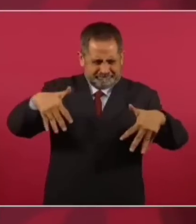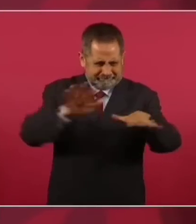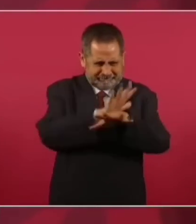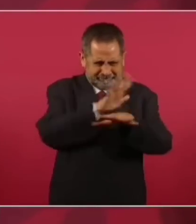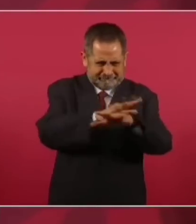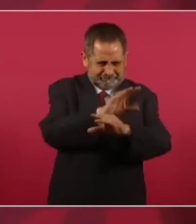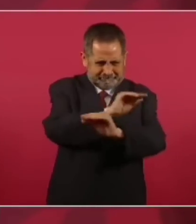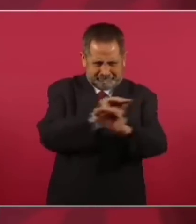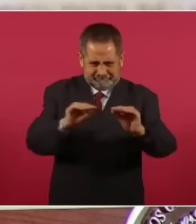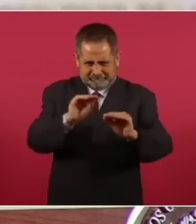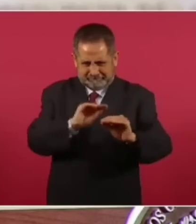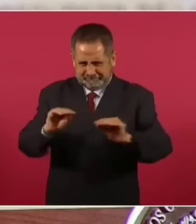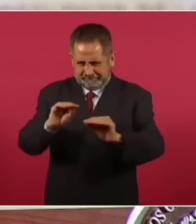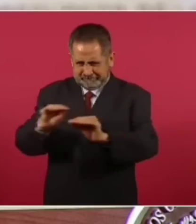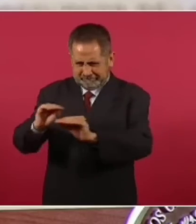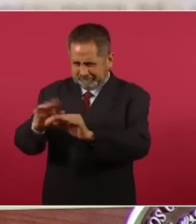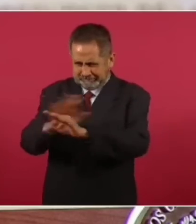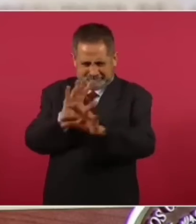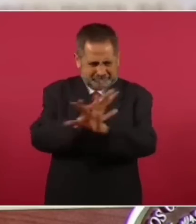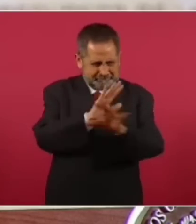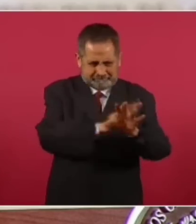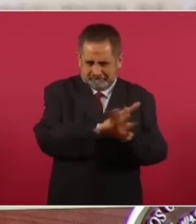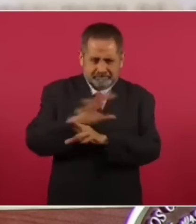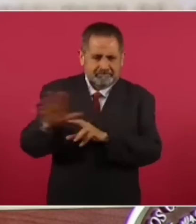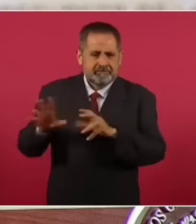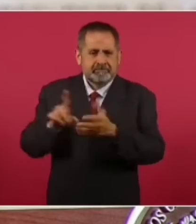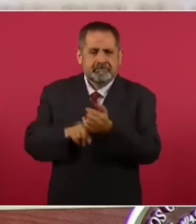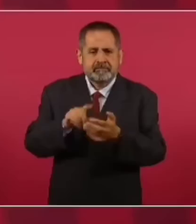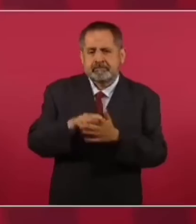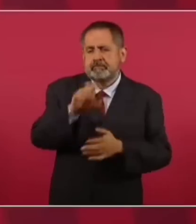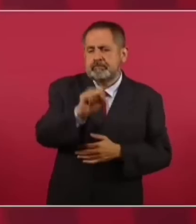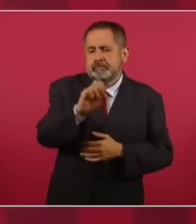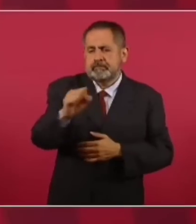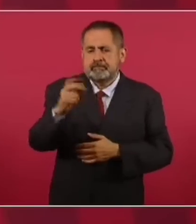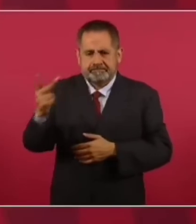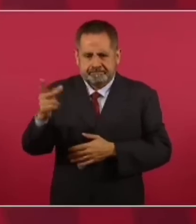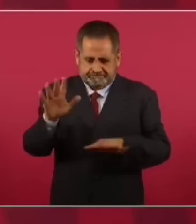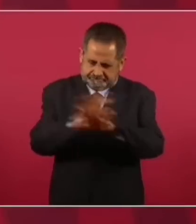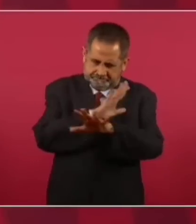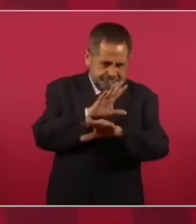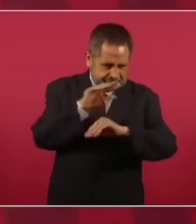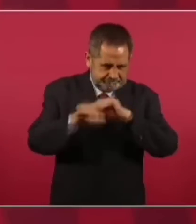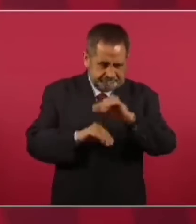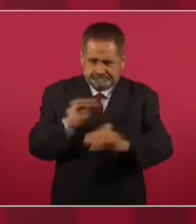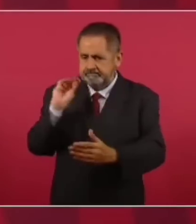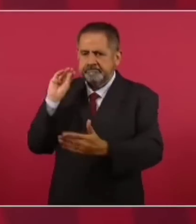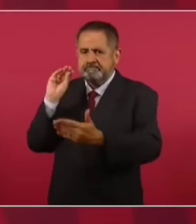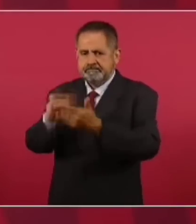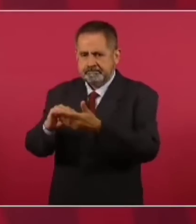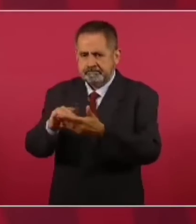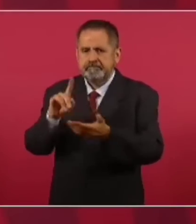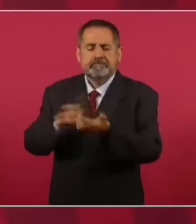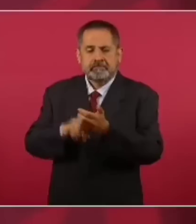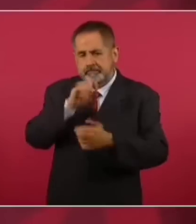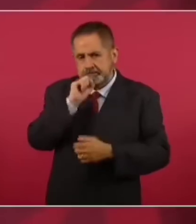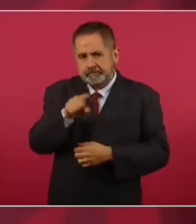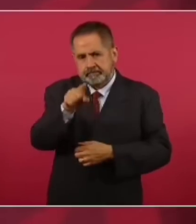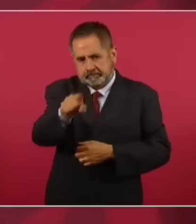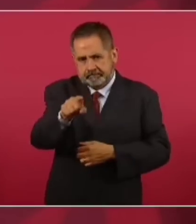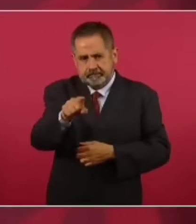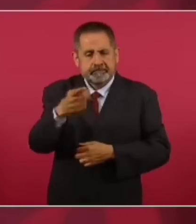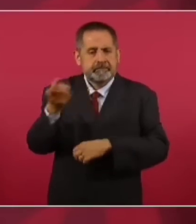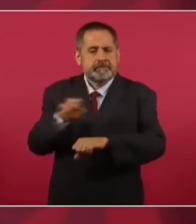la Secretaría de Seguridad Pública, y voy a incluir a